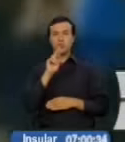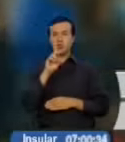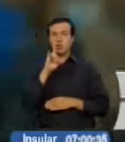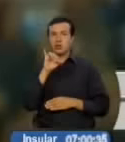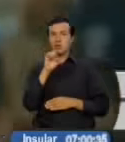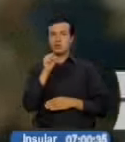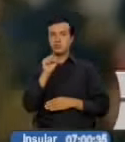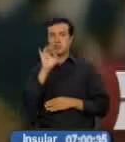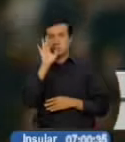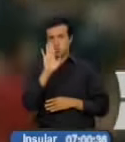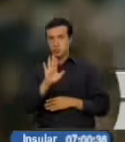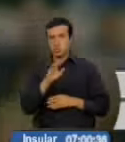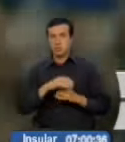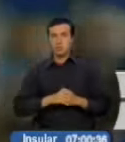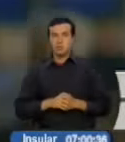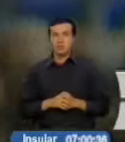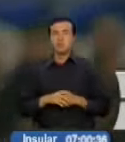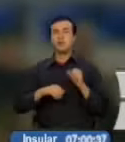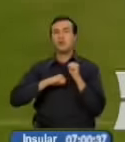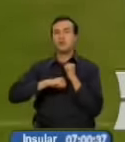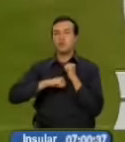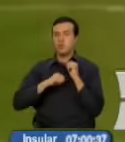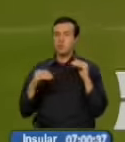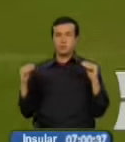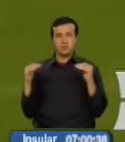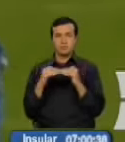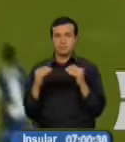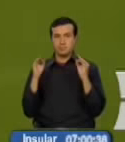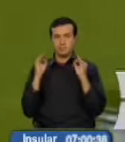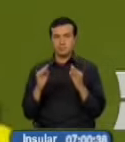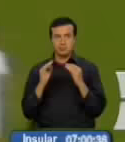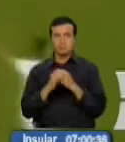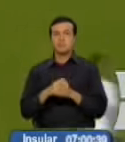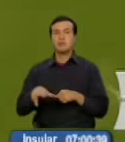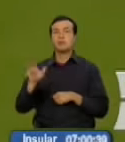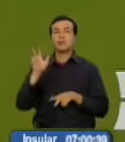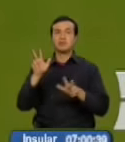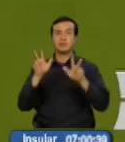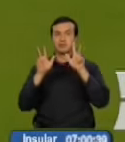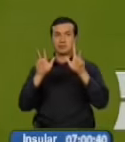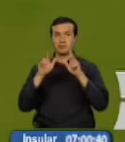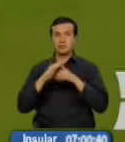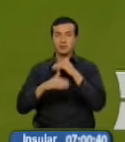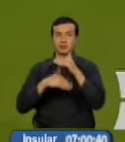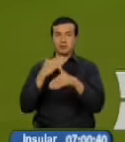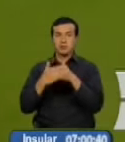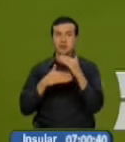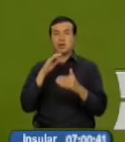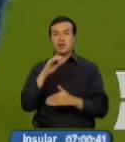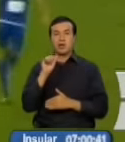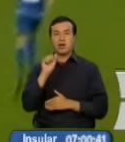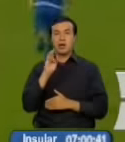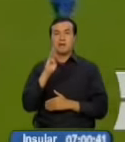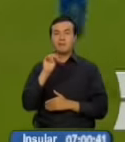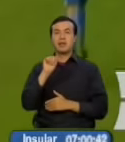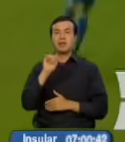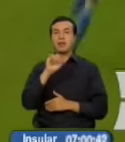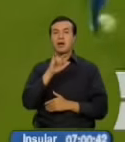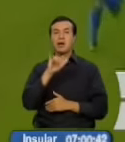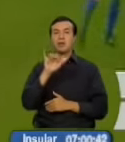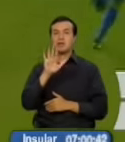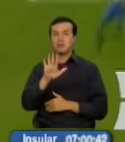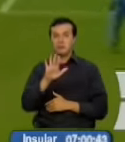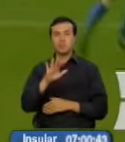que marcaba el gol del empate, el 3-3. Posteriormente Cabenagui pondría el gol